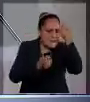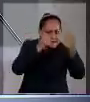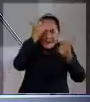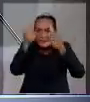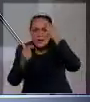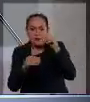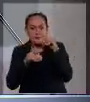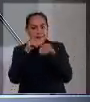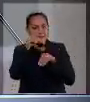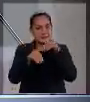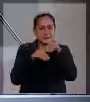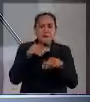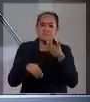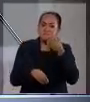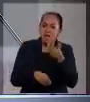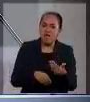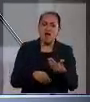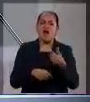en